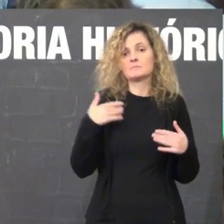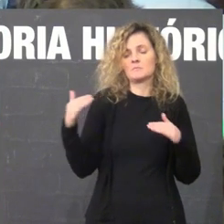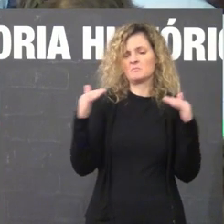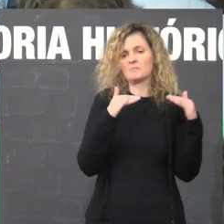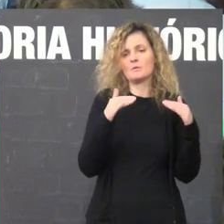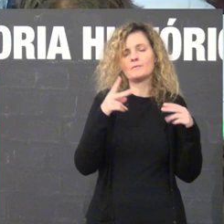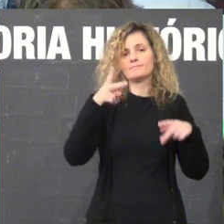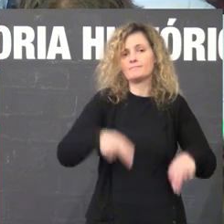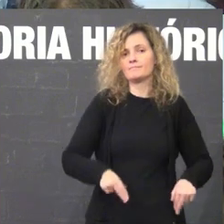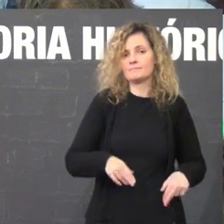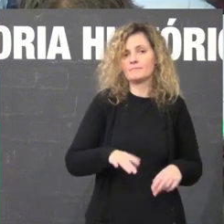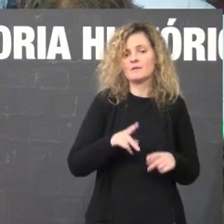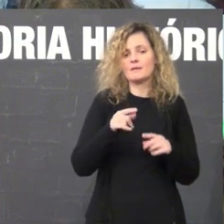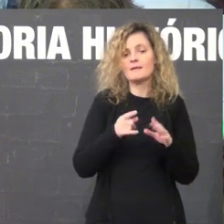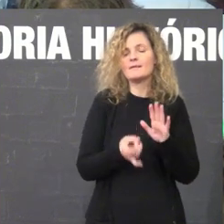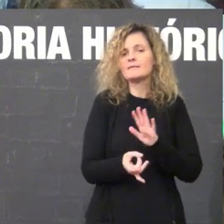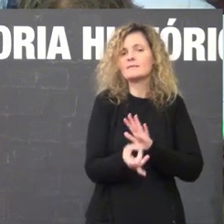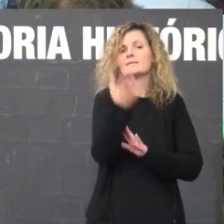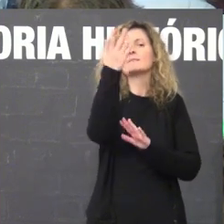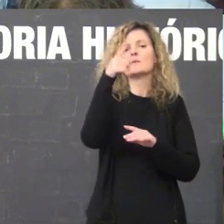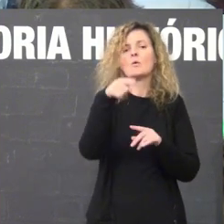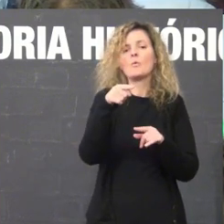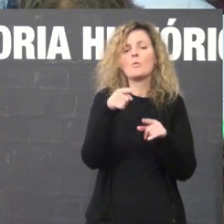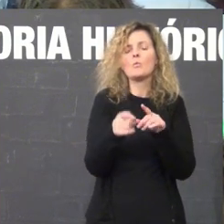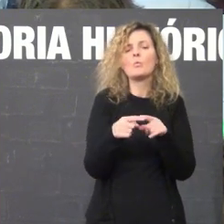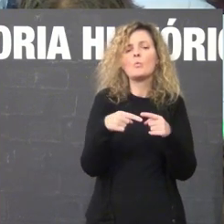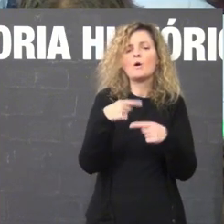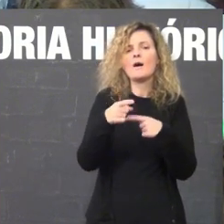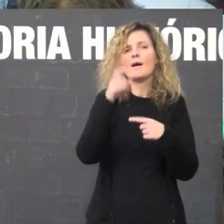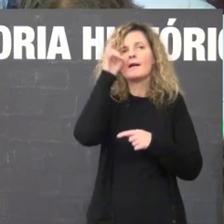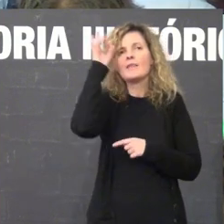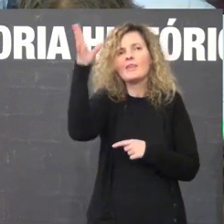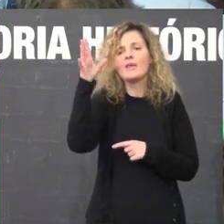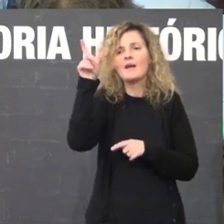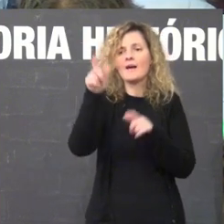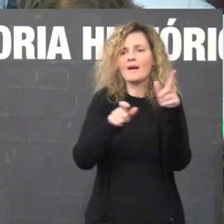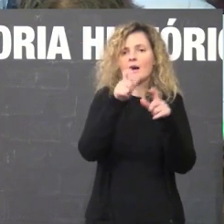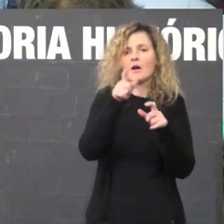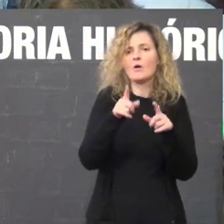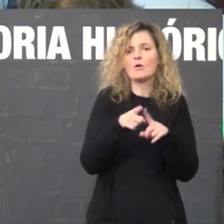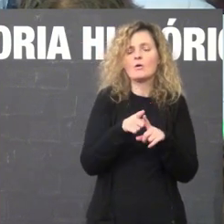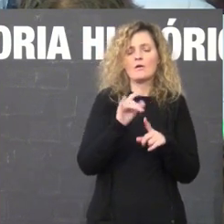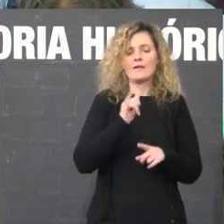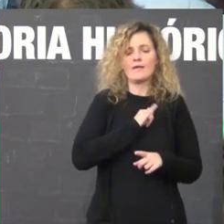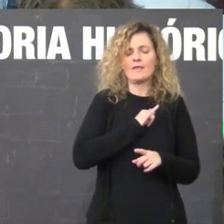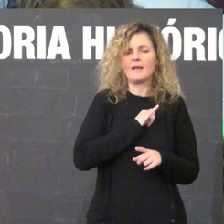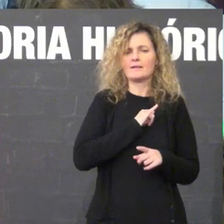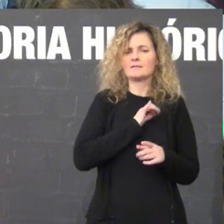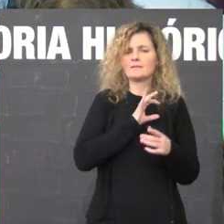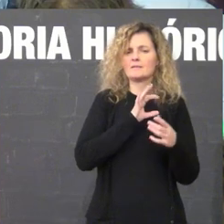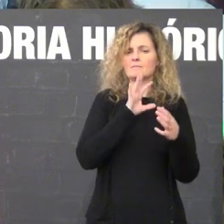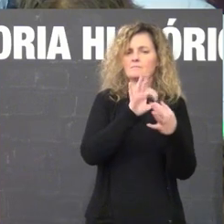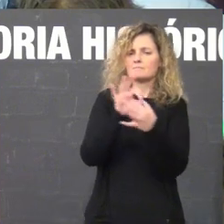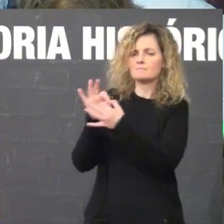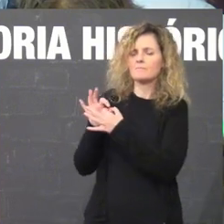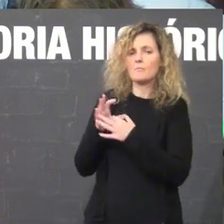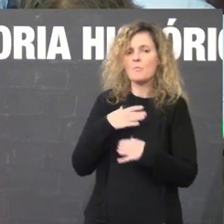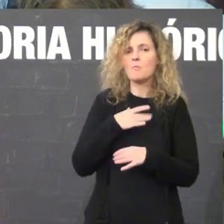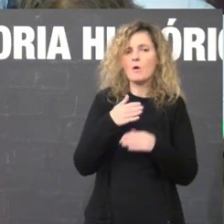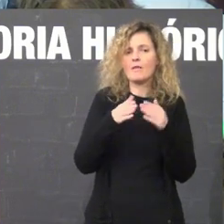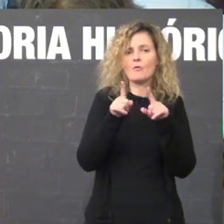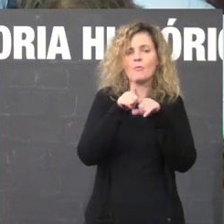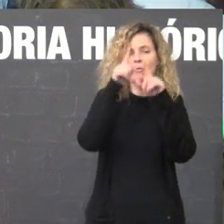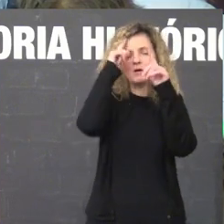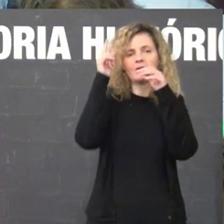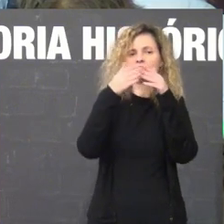porque eso activaría una serie de ideas en la gente y de elementos de su identidad que que pueden abrir